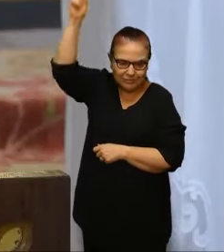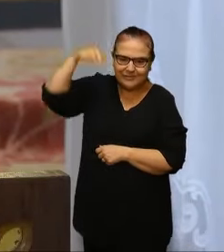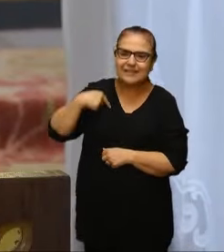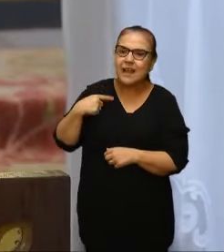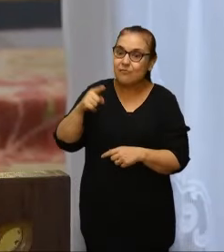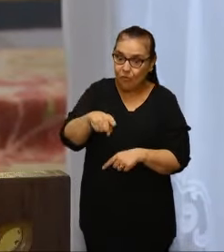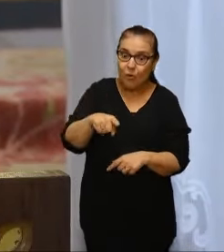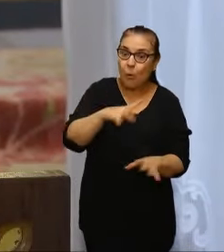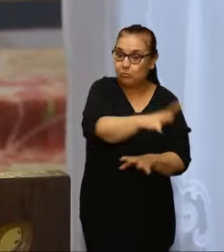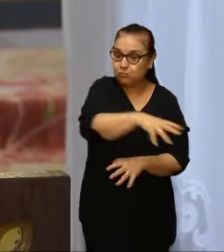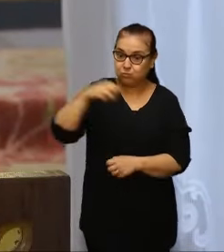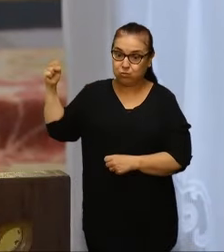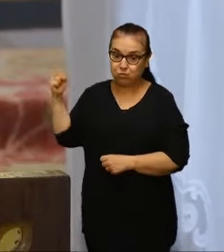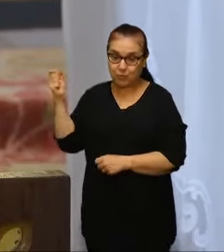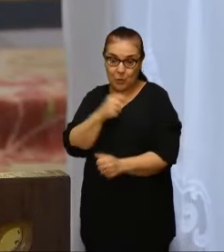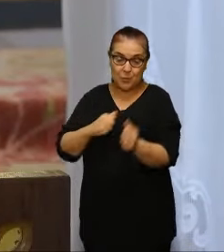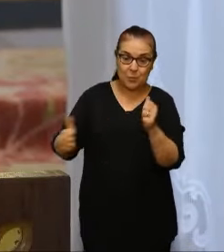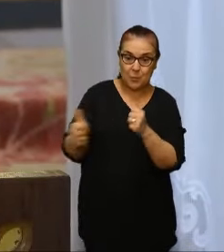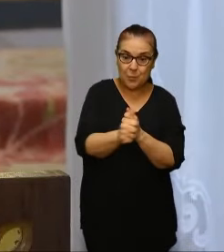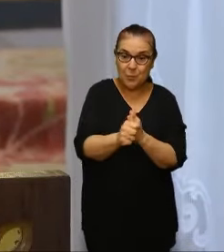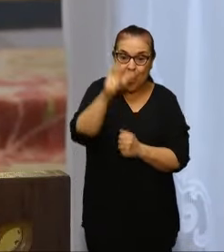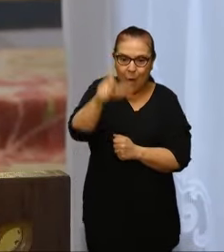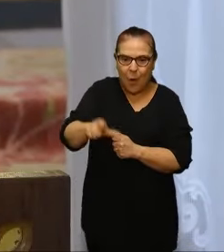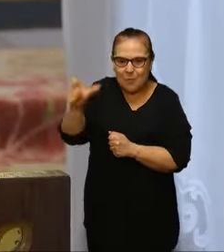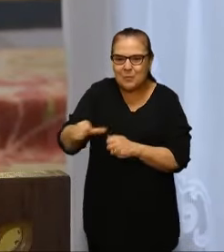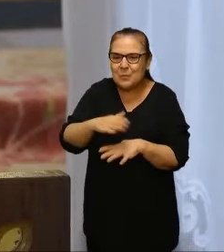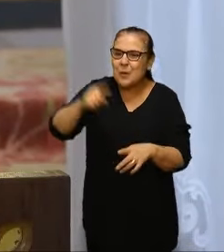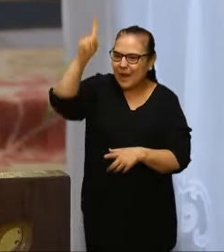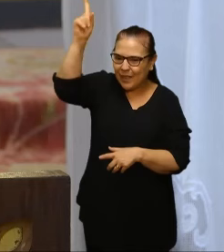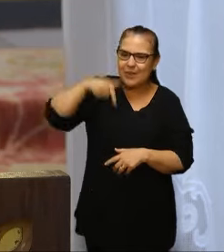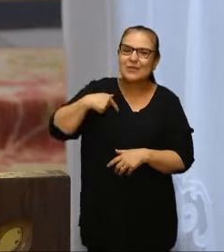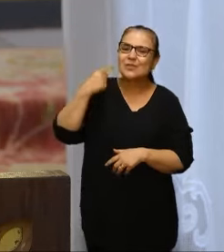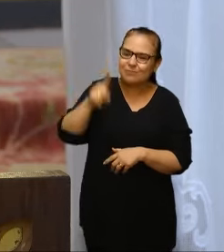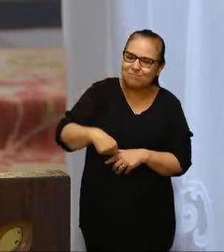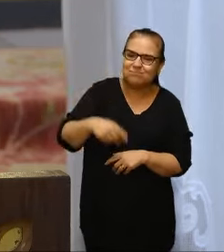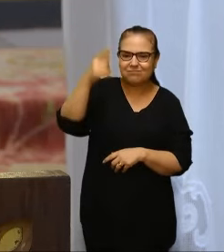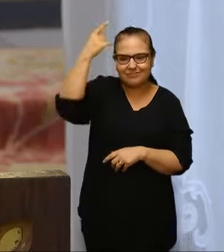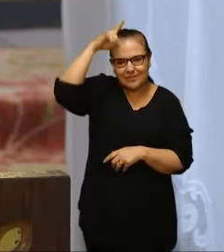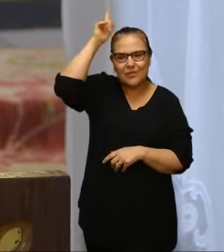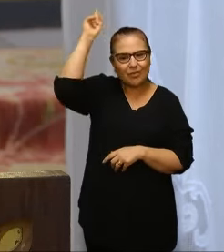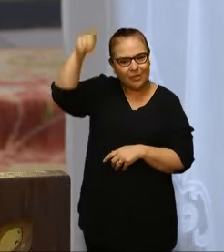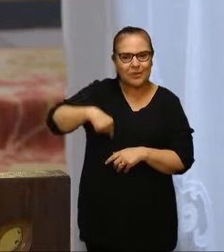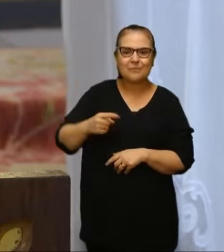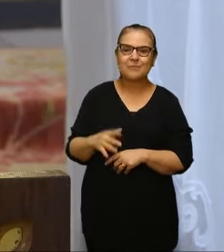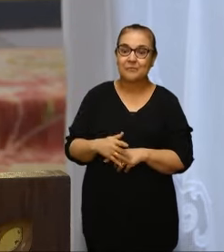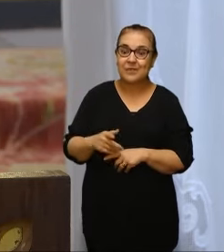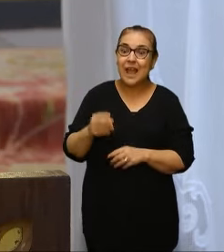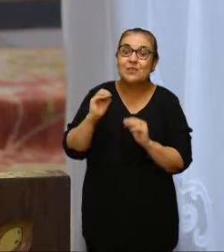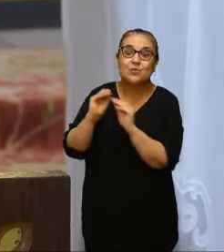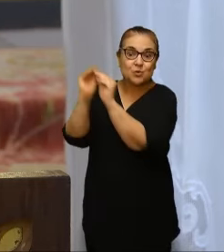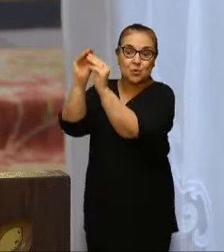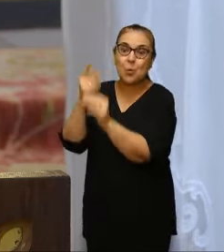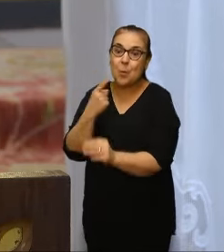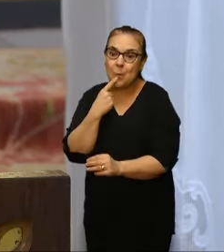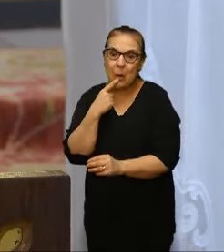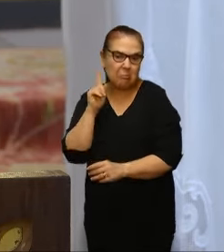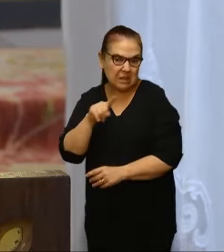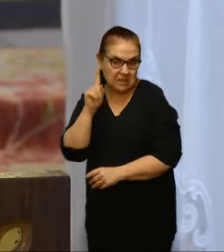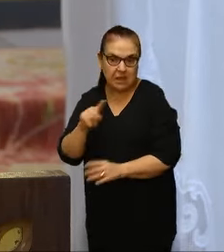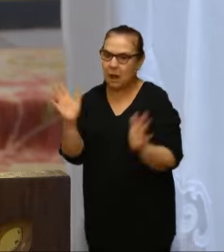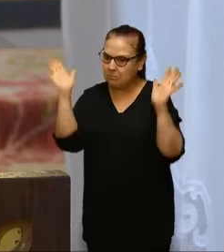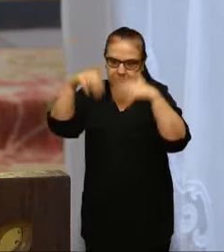rescatados como primicia de los hombres para Dios y el Cordero. En su boca no se halló